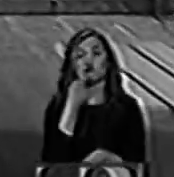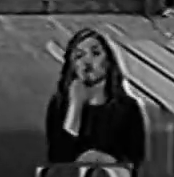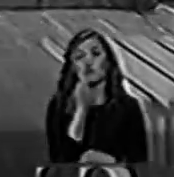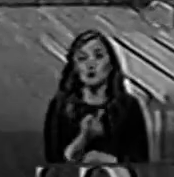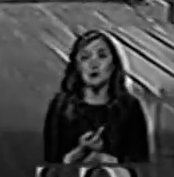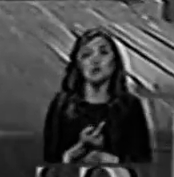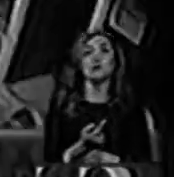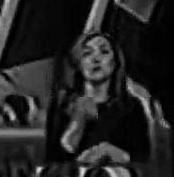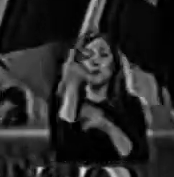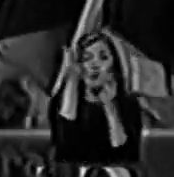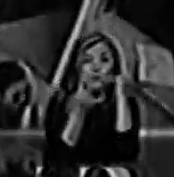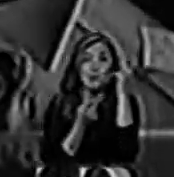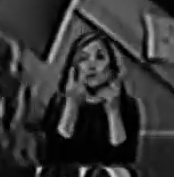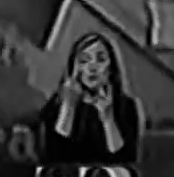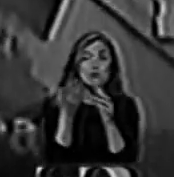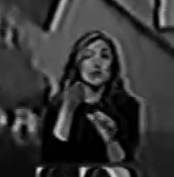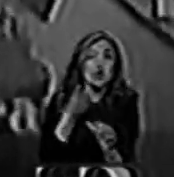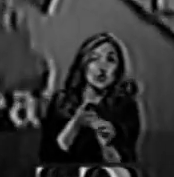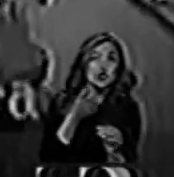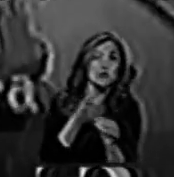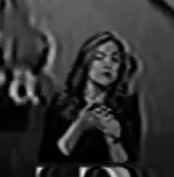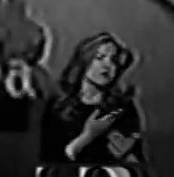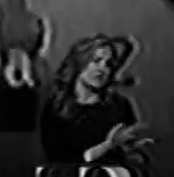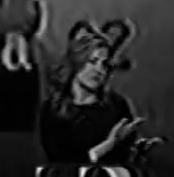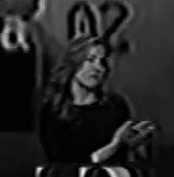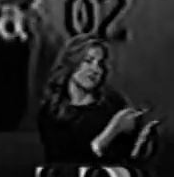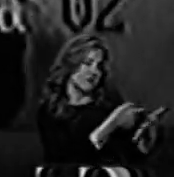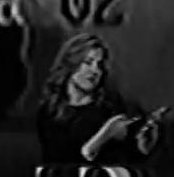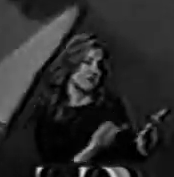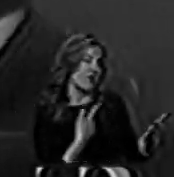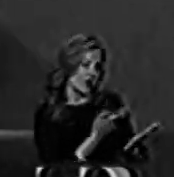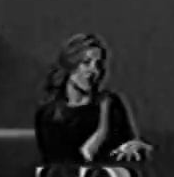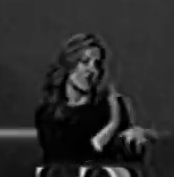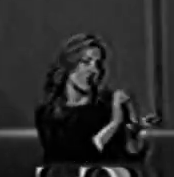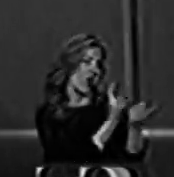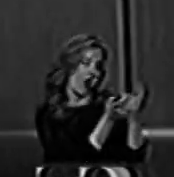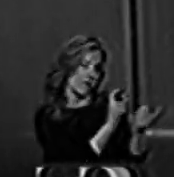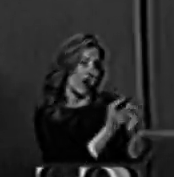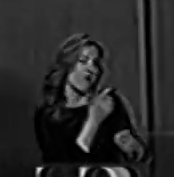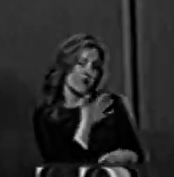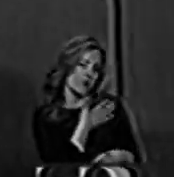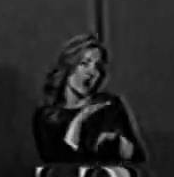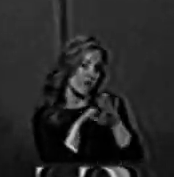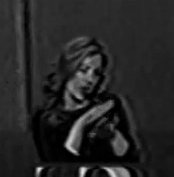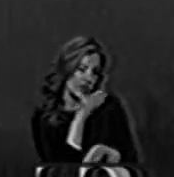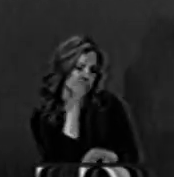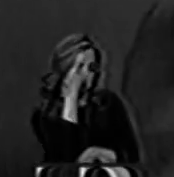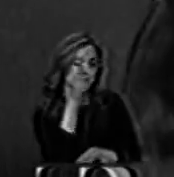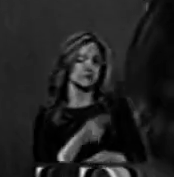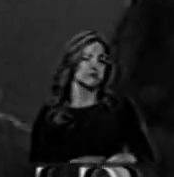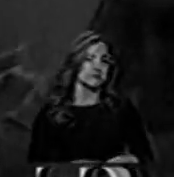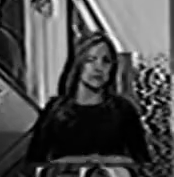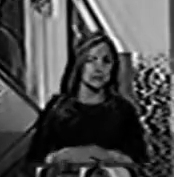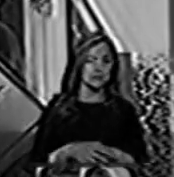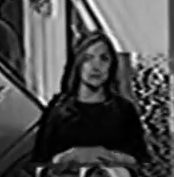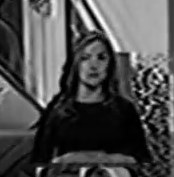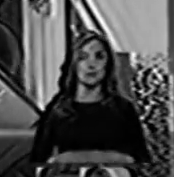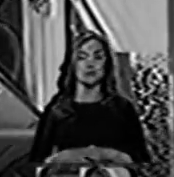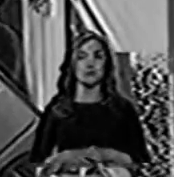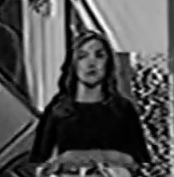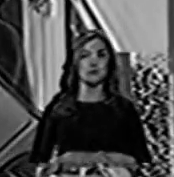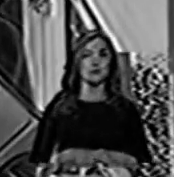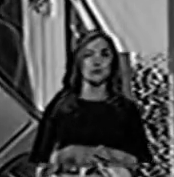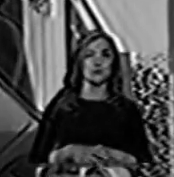decir que con esta visita se pretendió, mediante ofrecimiento, alterar su versión dentro del caso del secuestro a Fernando Balda. Que aquí lo que